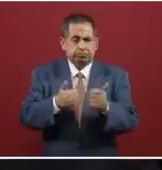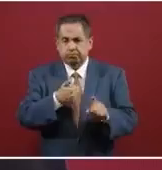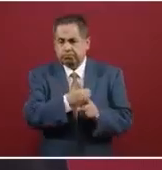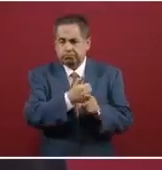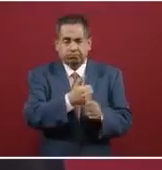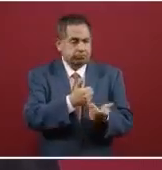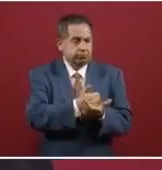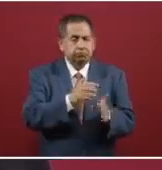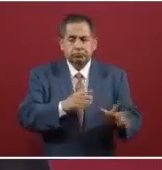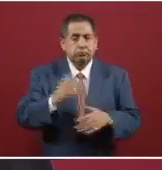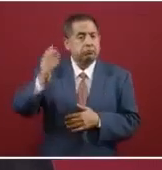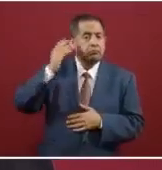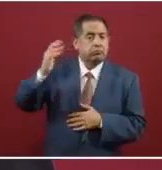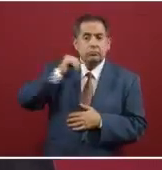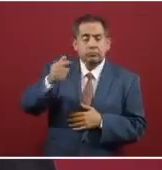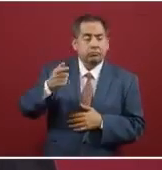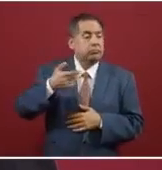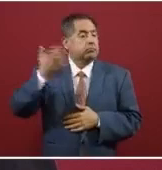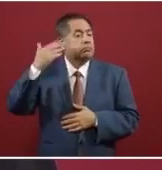autónomo. Eso no existía.